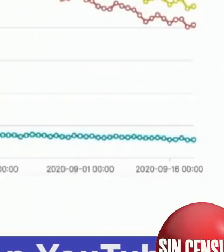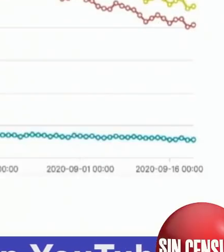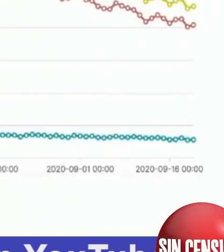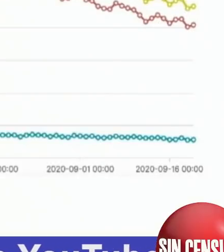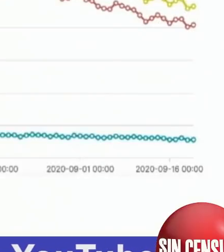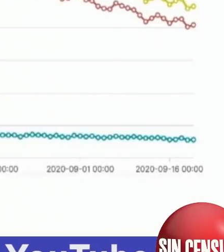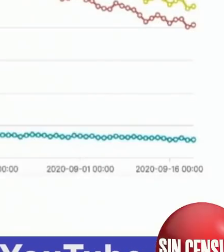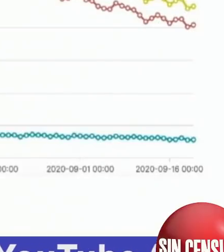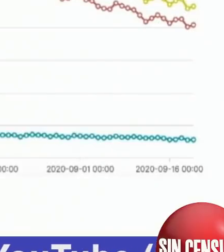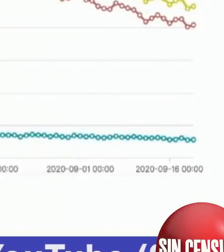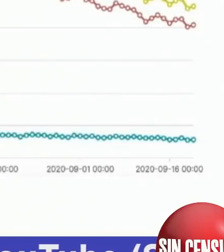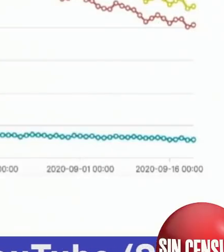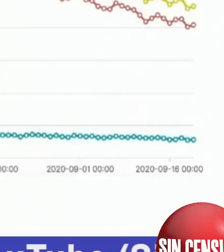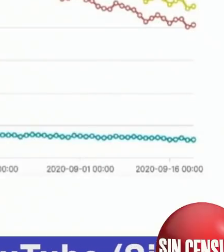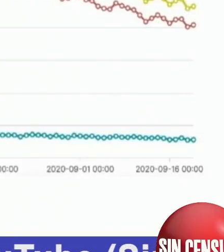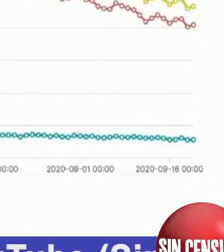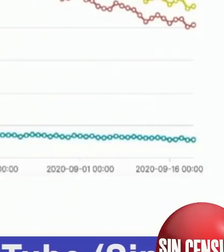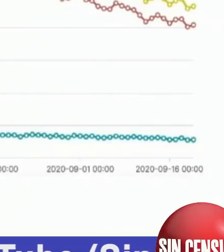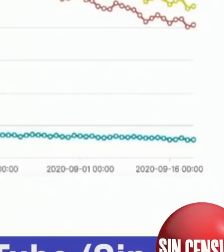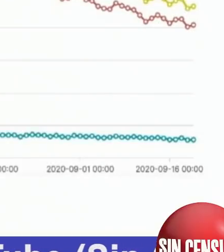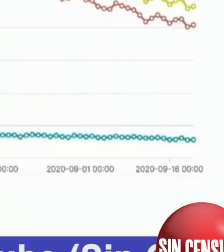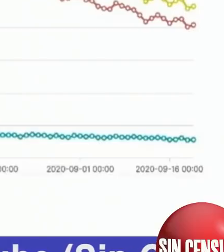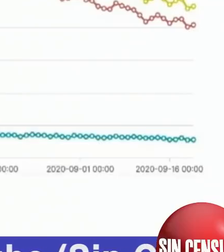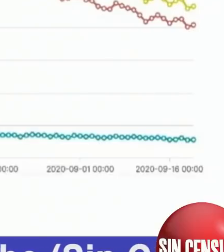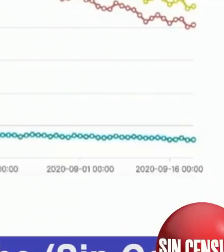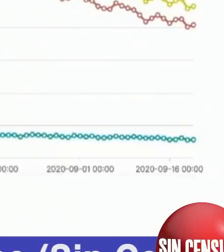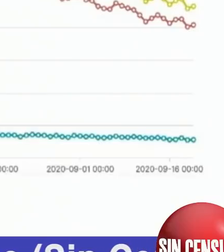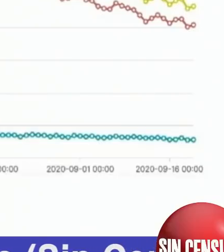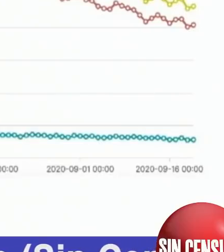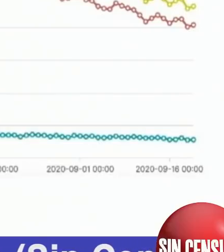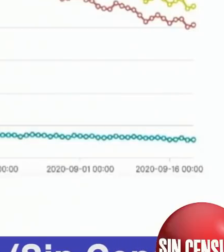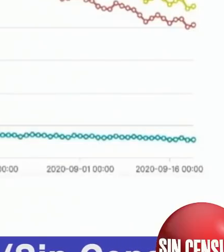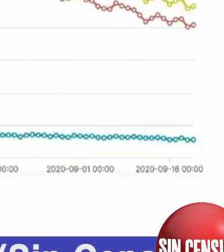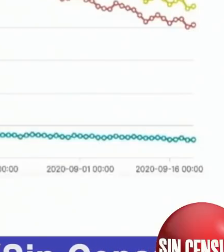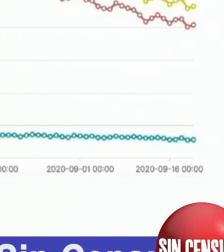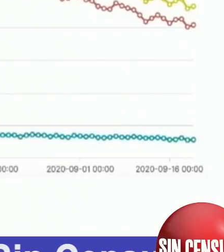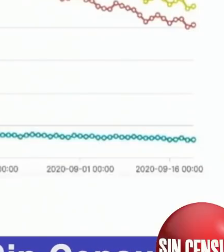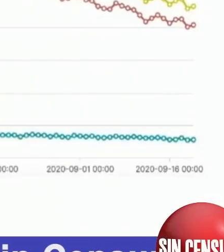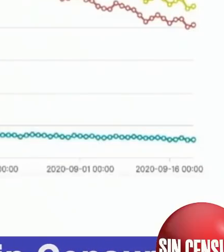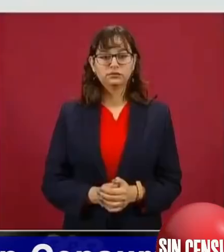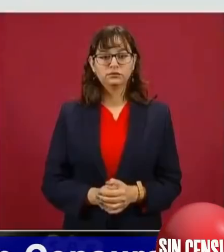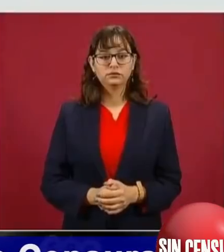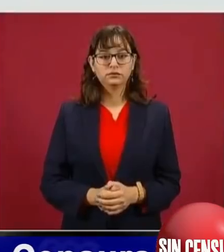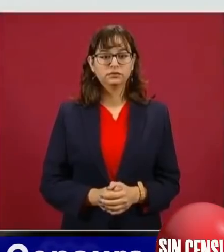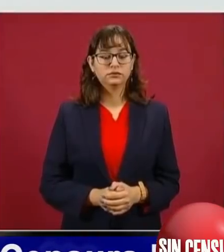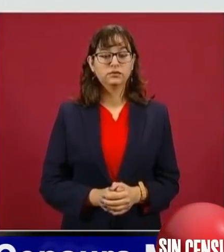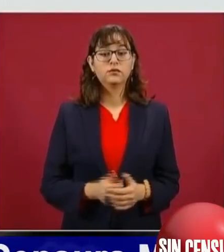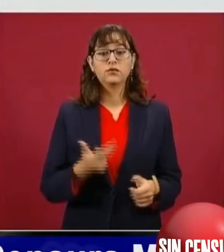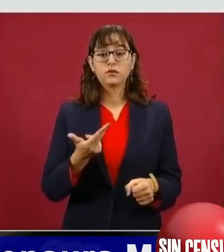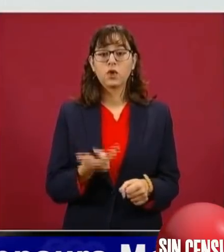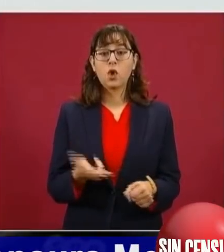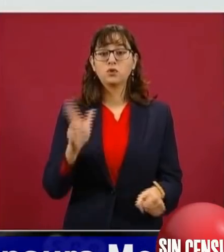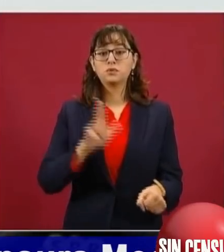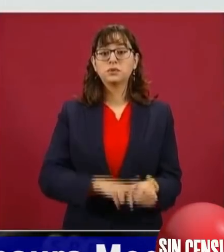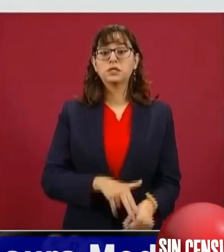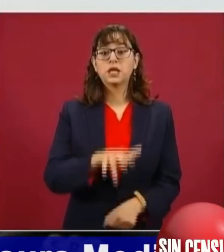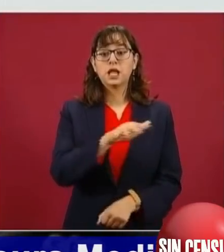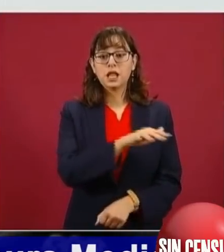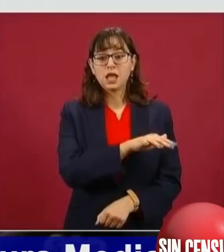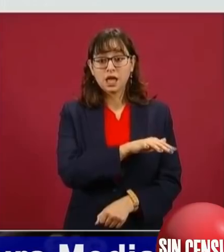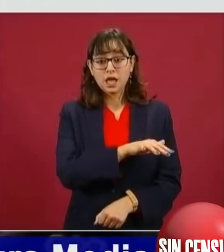pequeña, es menos del 5% en promedio quienes están en terapia intensiva, y en hospitalización general